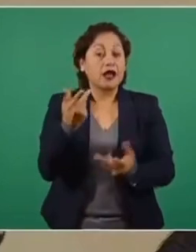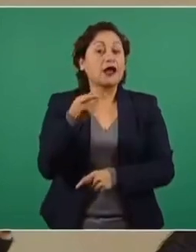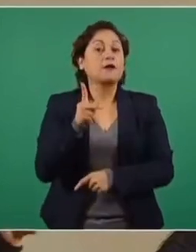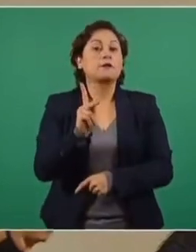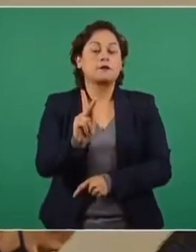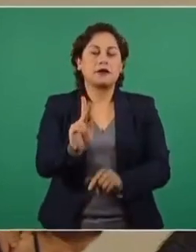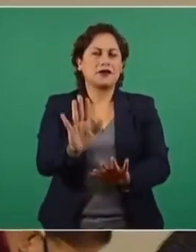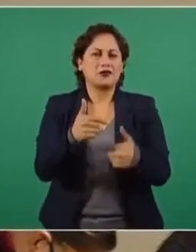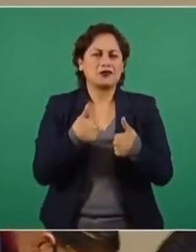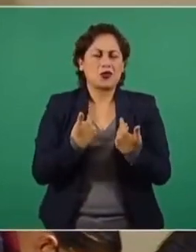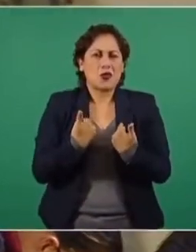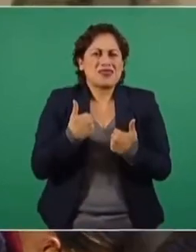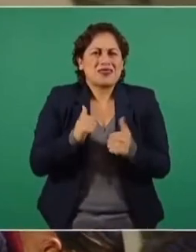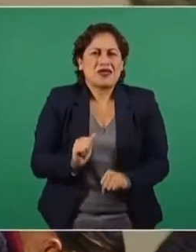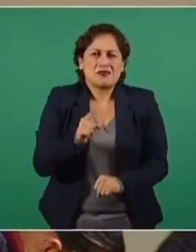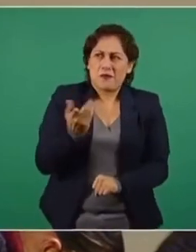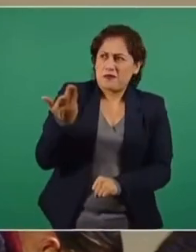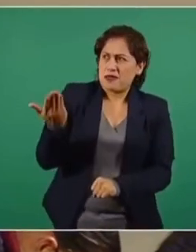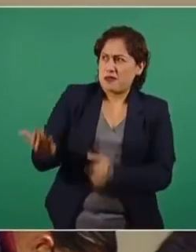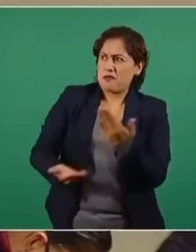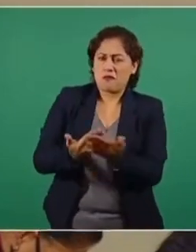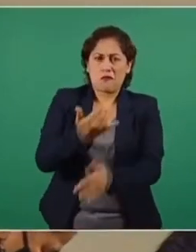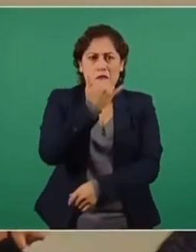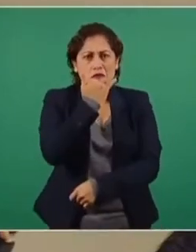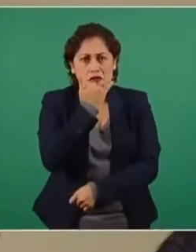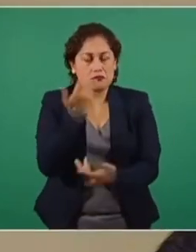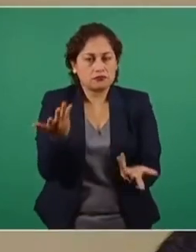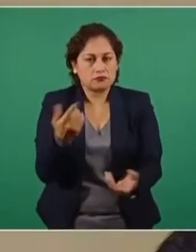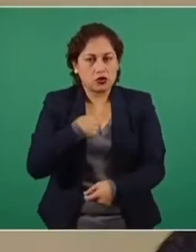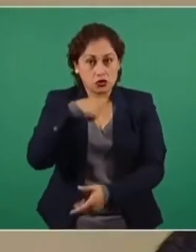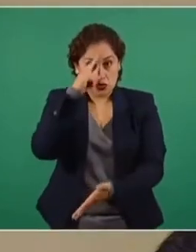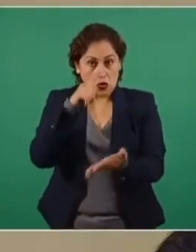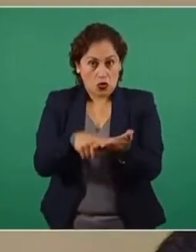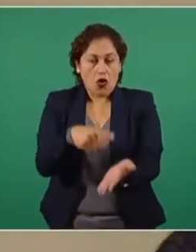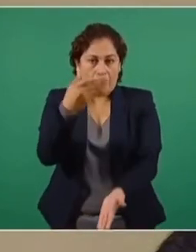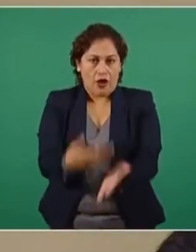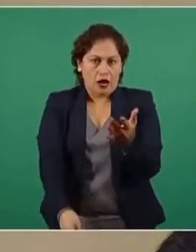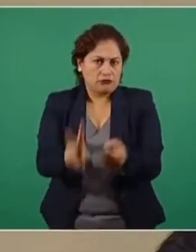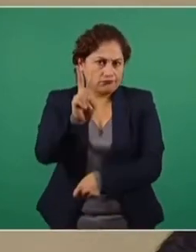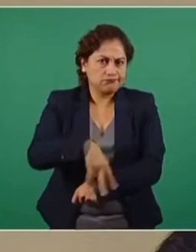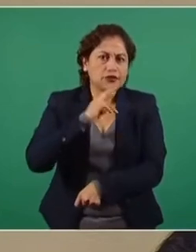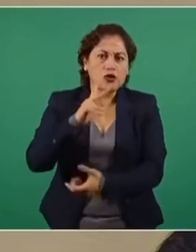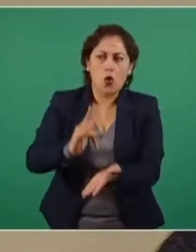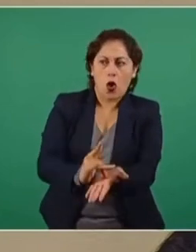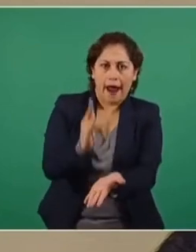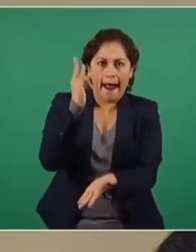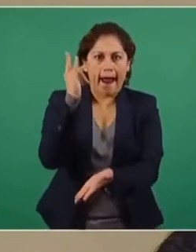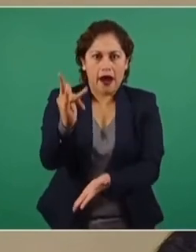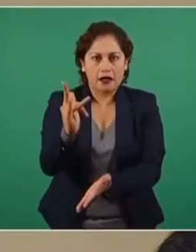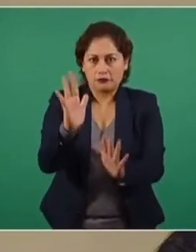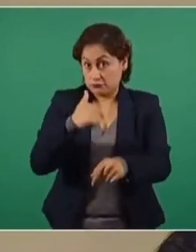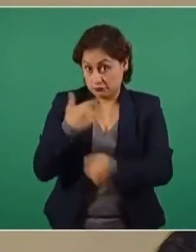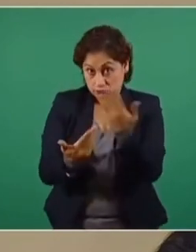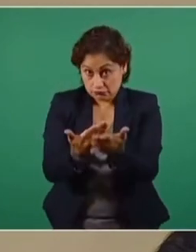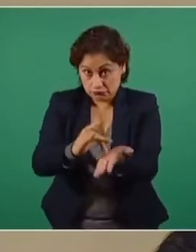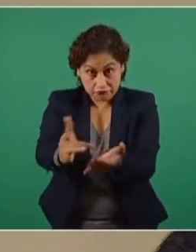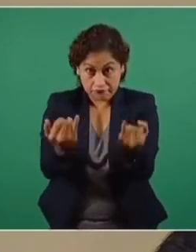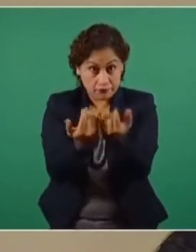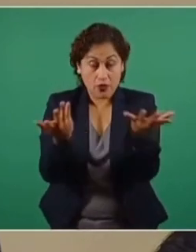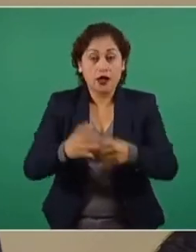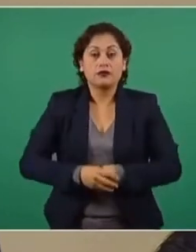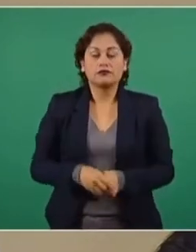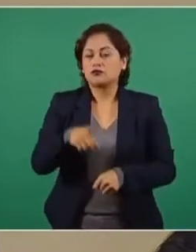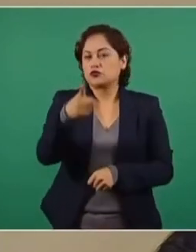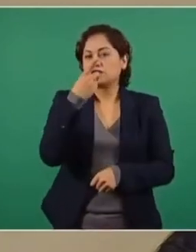presidente el perdón y más bien creo que debemos todos nos vemos una gran gratitud y desde luego nosotros y yo sólo digo desde ahora lo otro que dice usted efectivamente